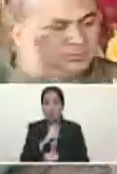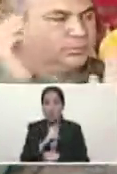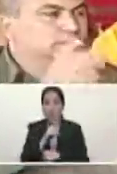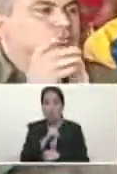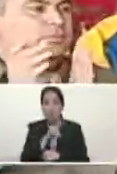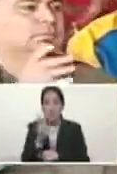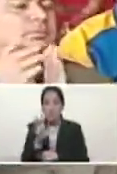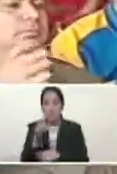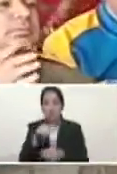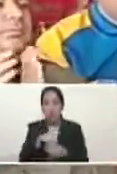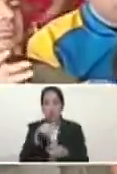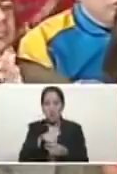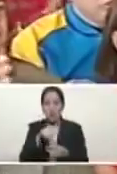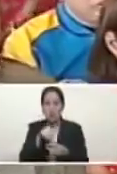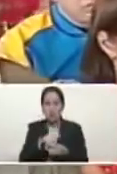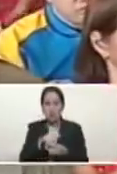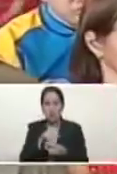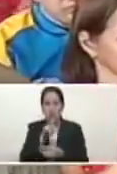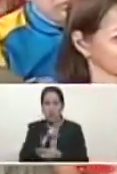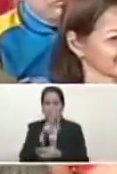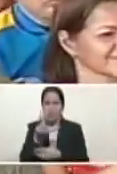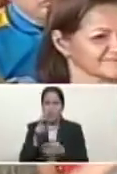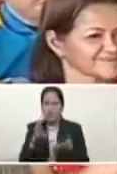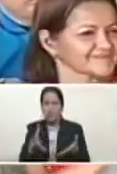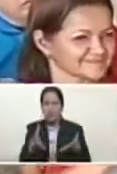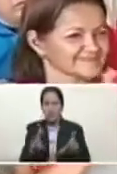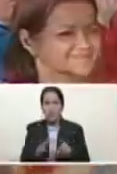25 elecciones, 23 victorias.